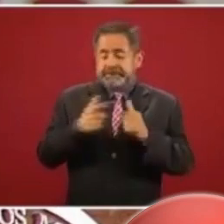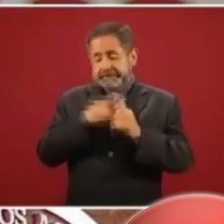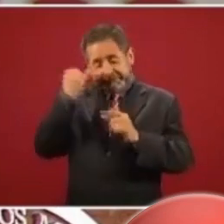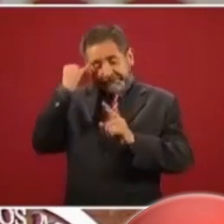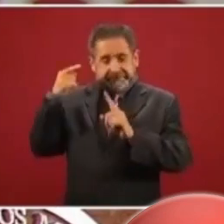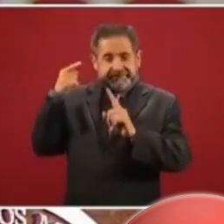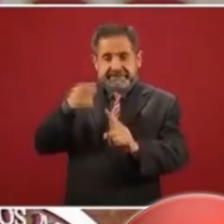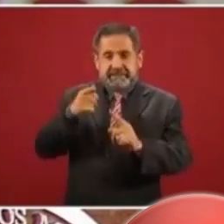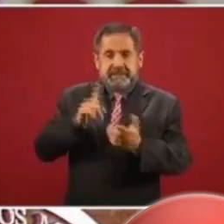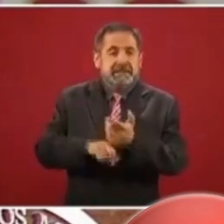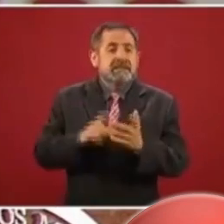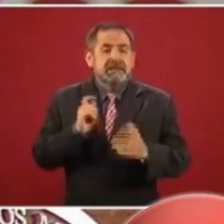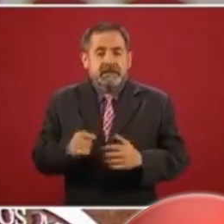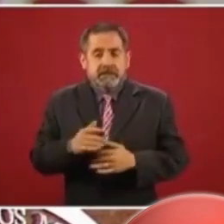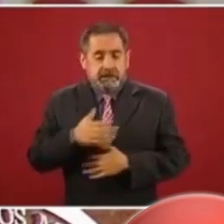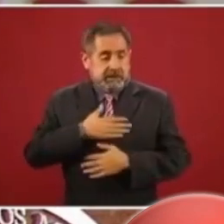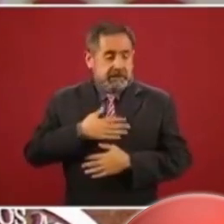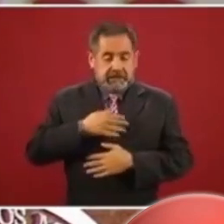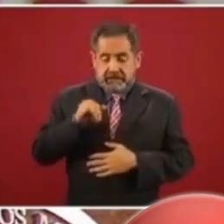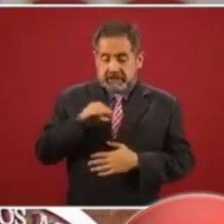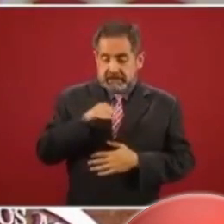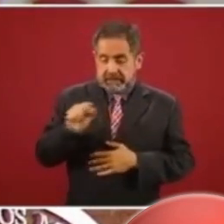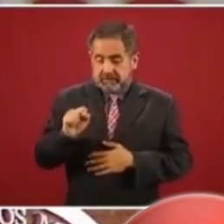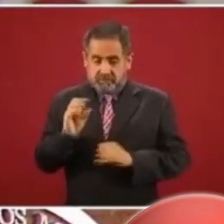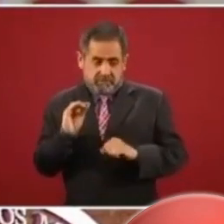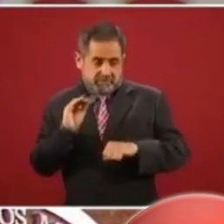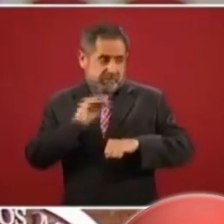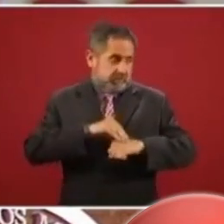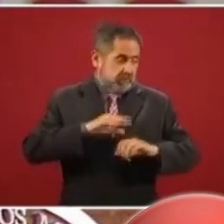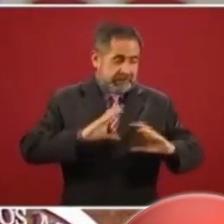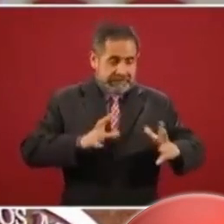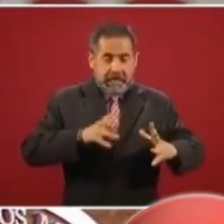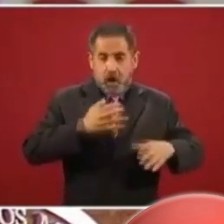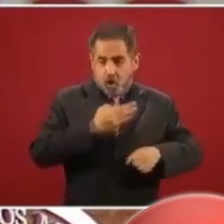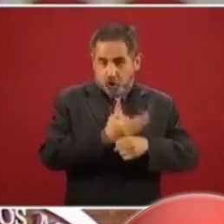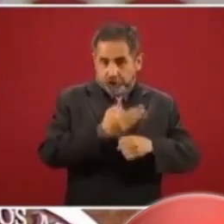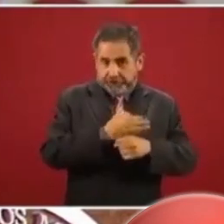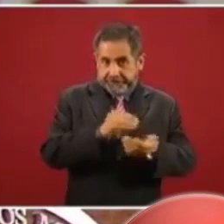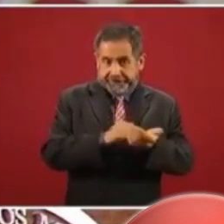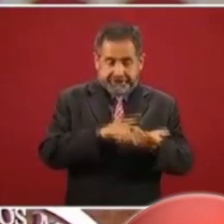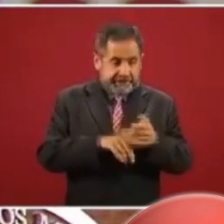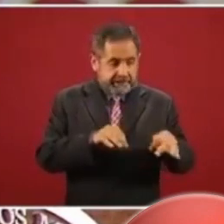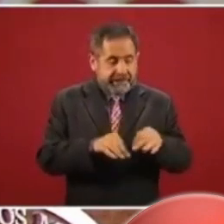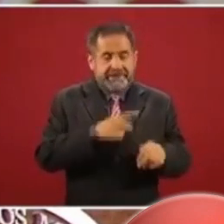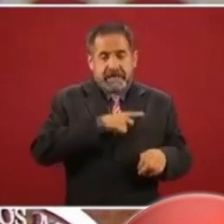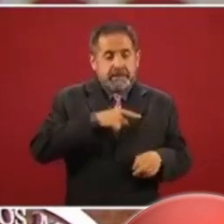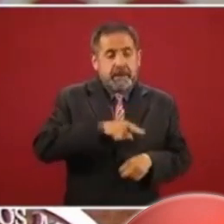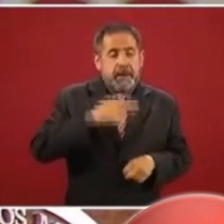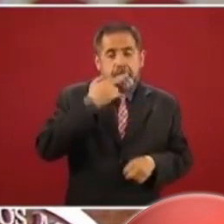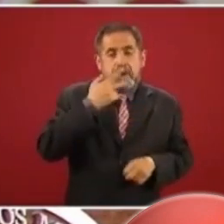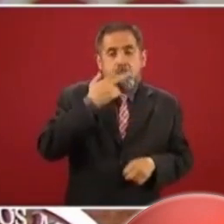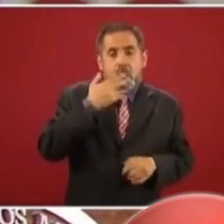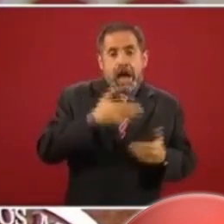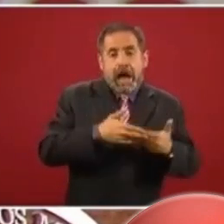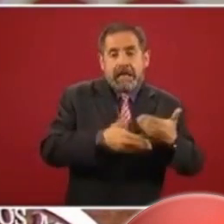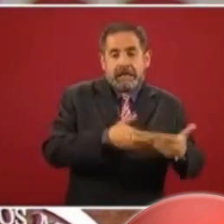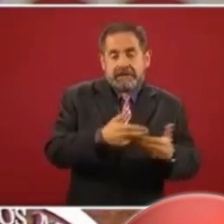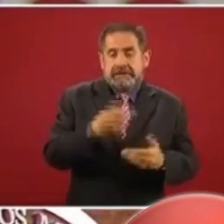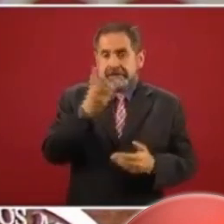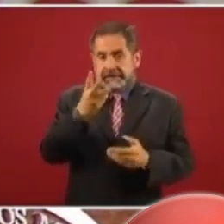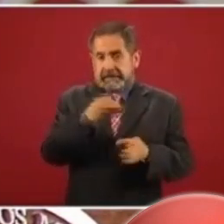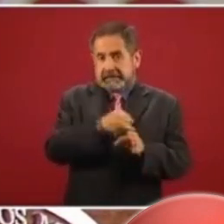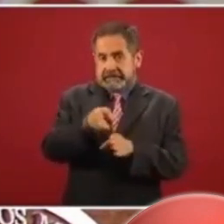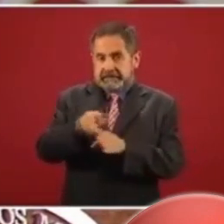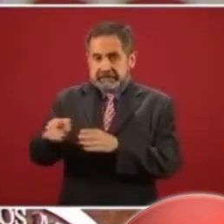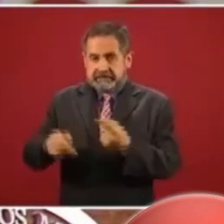que nuestra infraestructura ya instalada, que ya está operando, mejore en tres dimensiones. Por